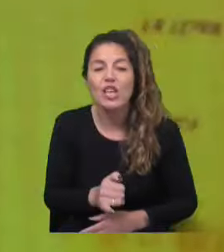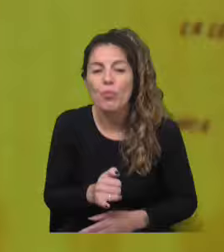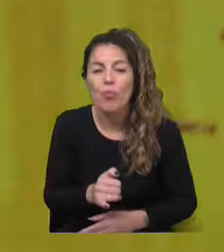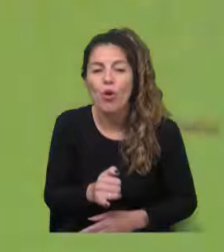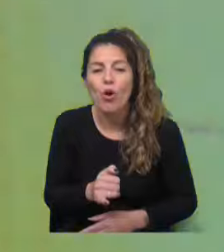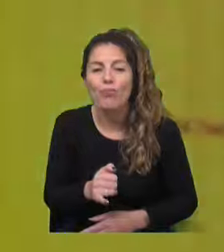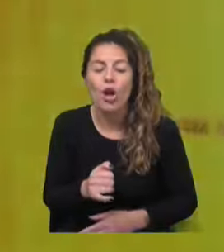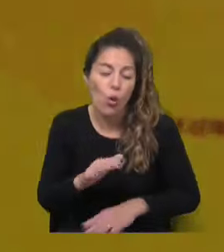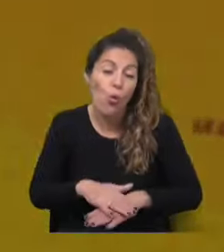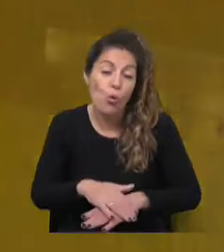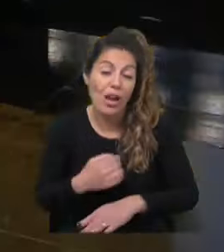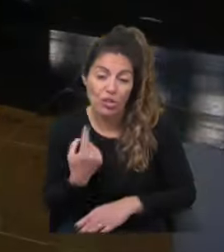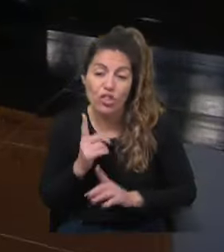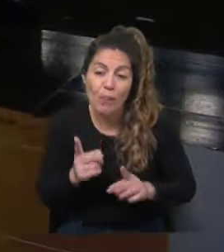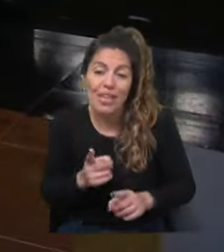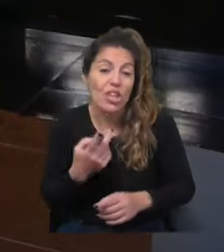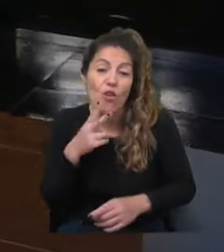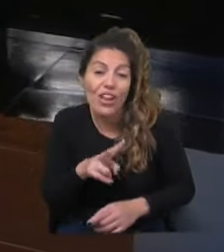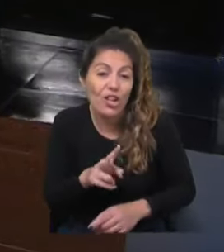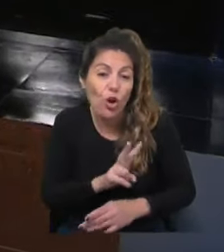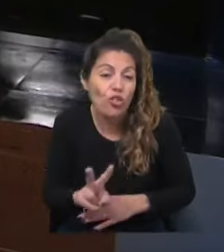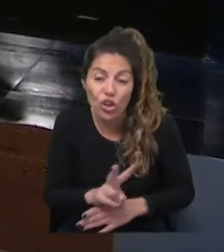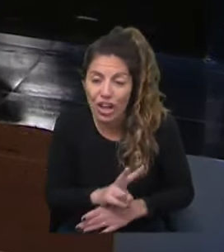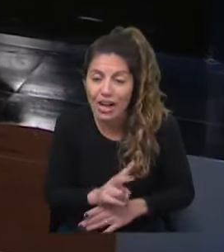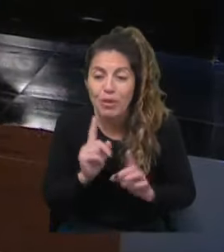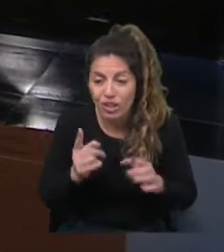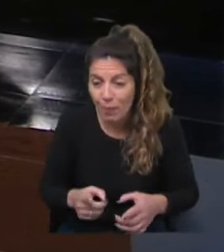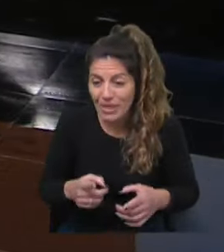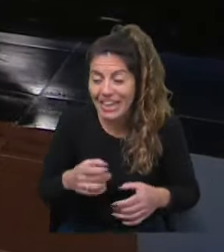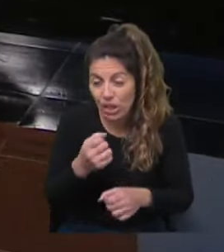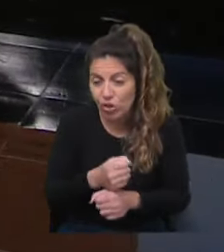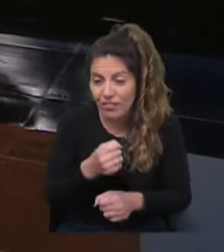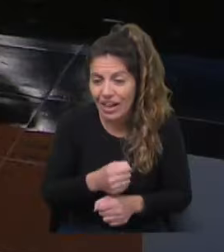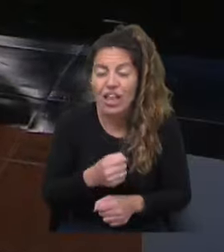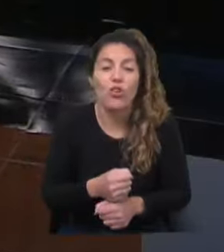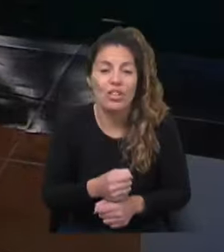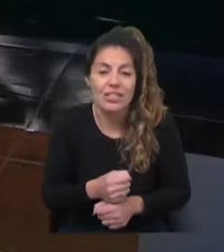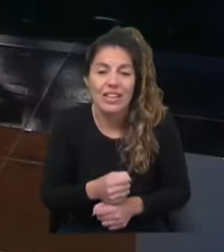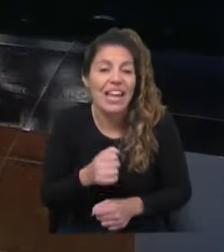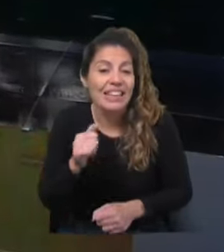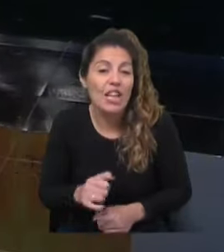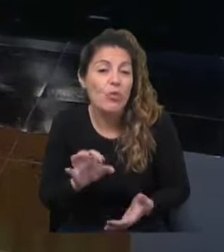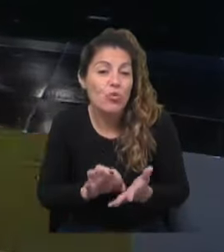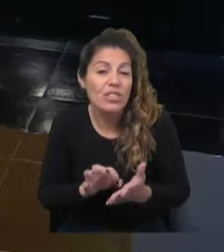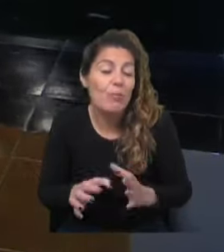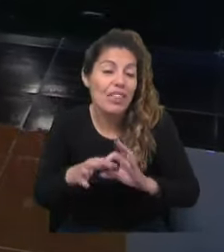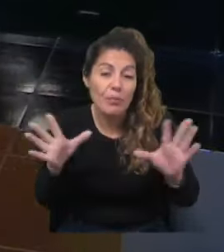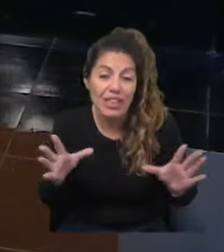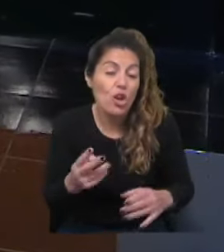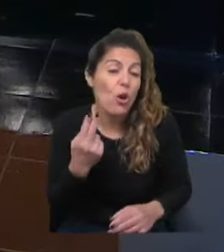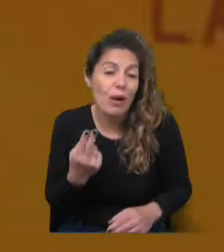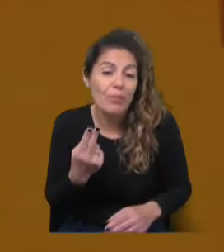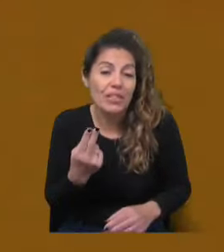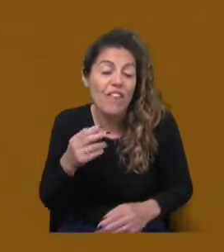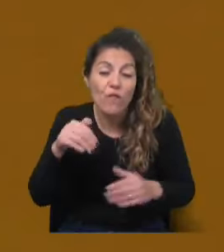mea culpa de no estar encima de las cosas, pero también es cierto que los trabajadores tenemos un sistema democrático que nos permite,